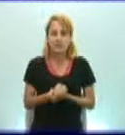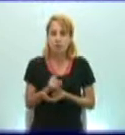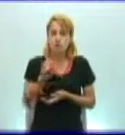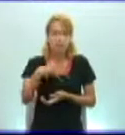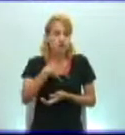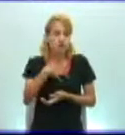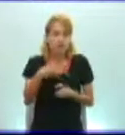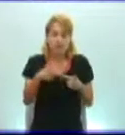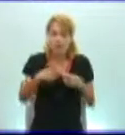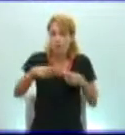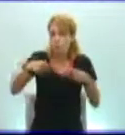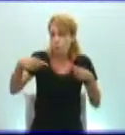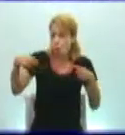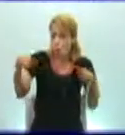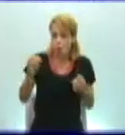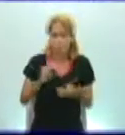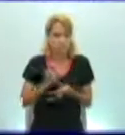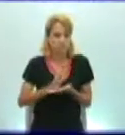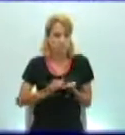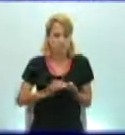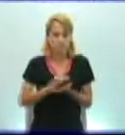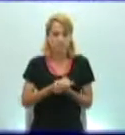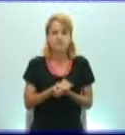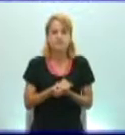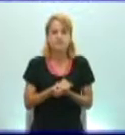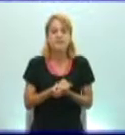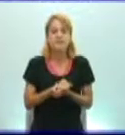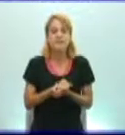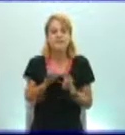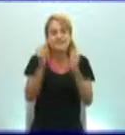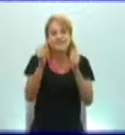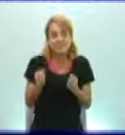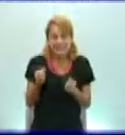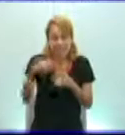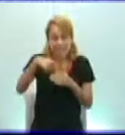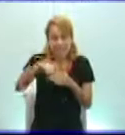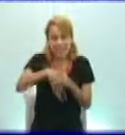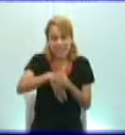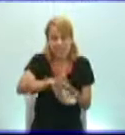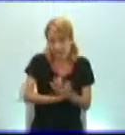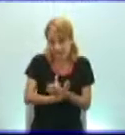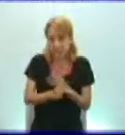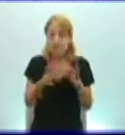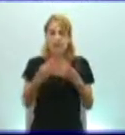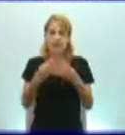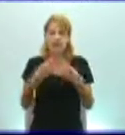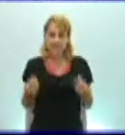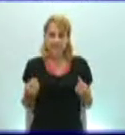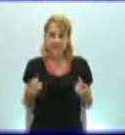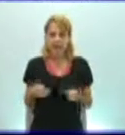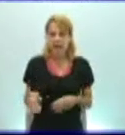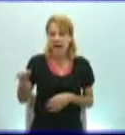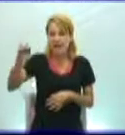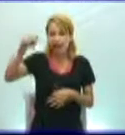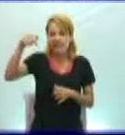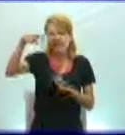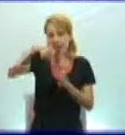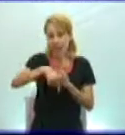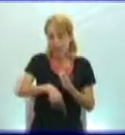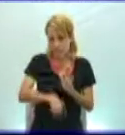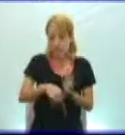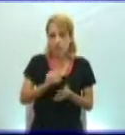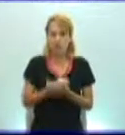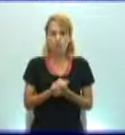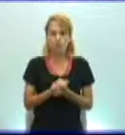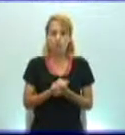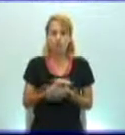ni yemas. Por lo general se sumergen en la tierra, crecen hacia abajo, se mueven hacia